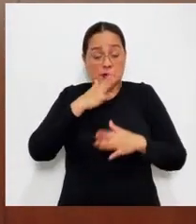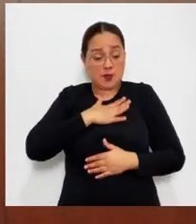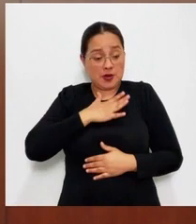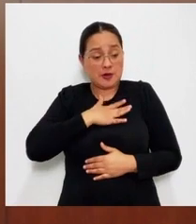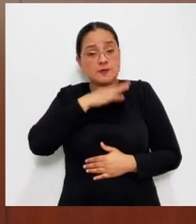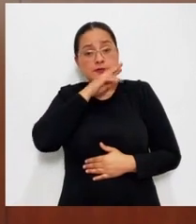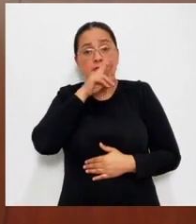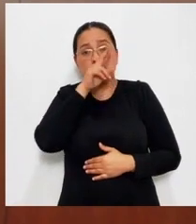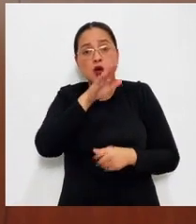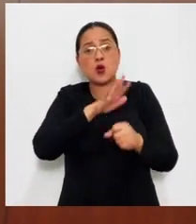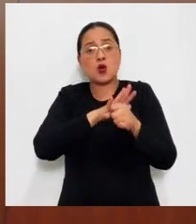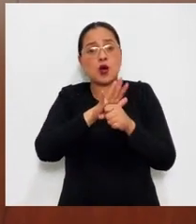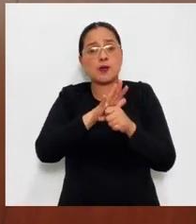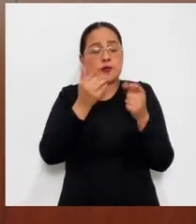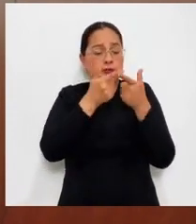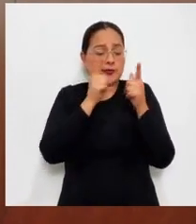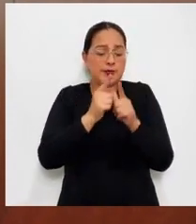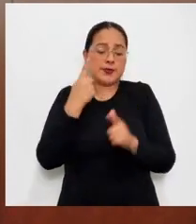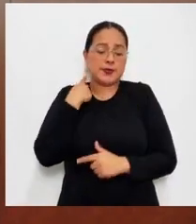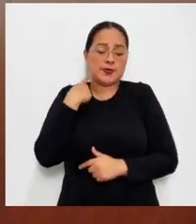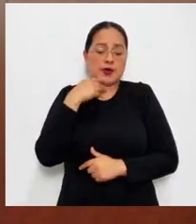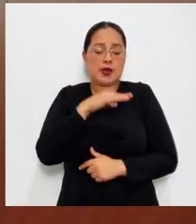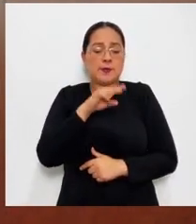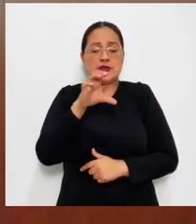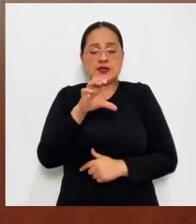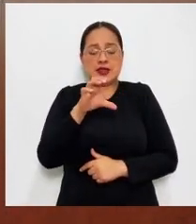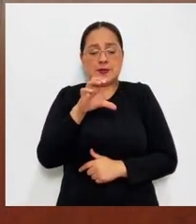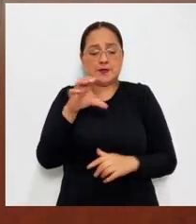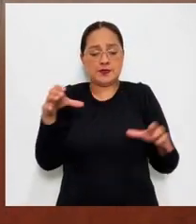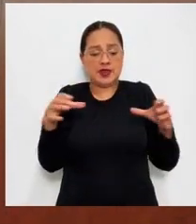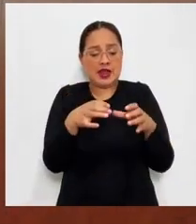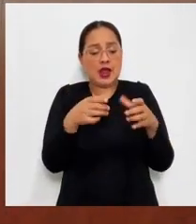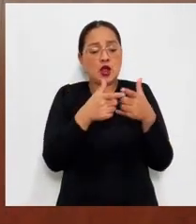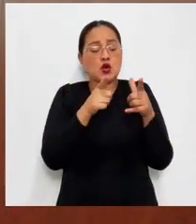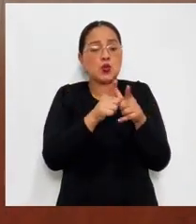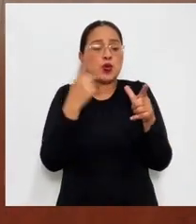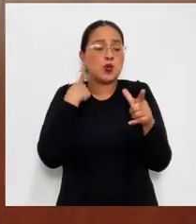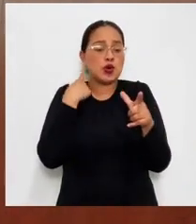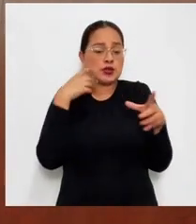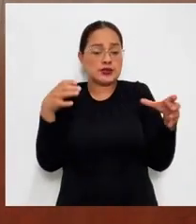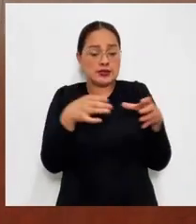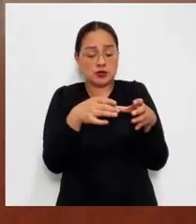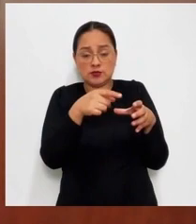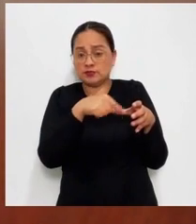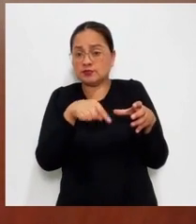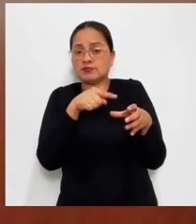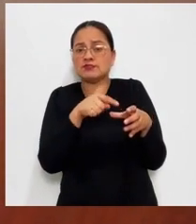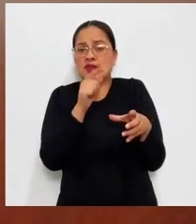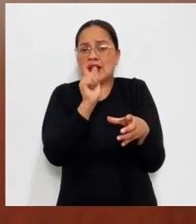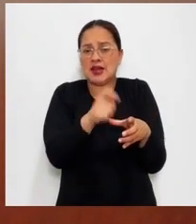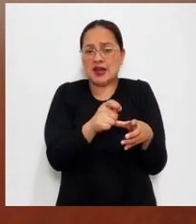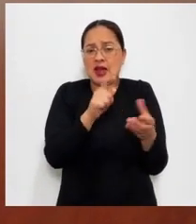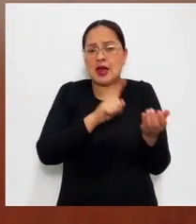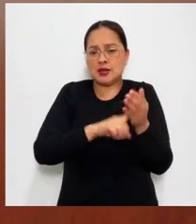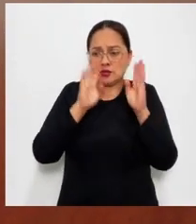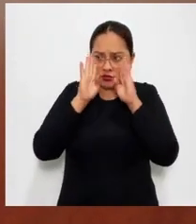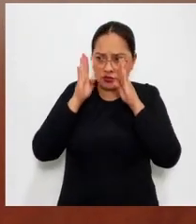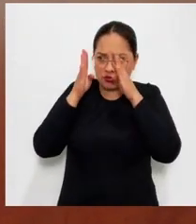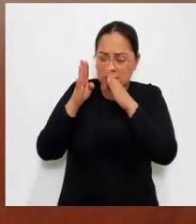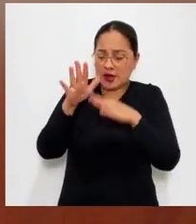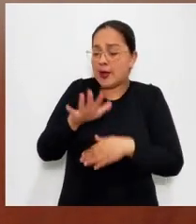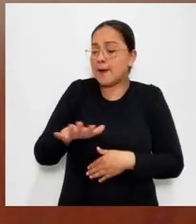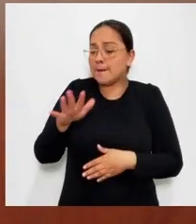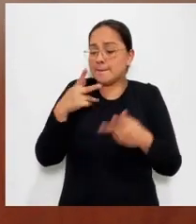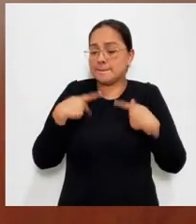definitivamente llegué a la conclusión que Movimiento Ciudadano es un partido o un movimiento que justamente piensa